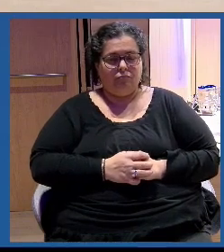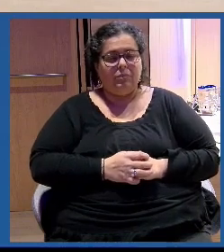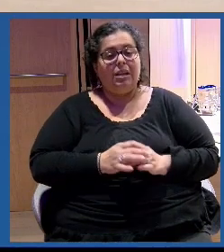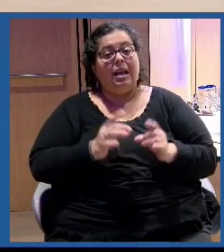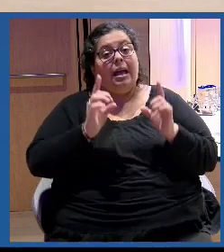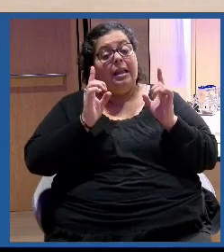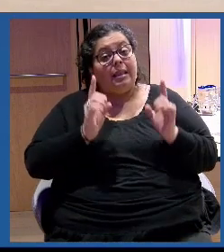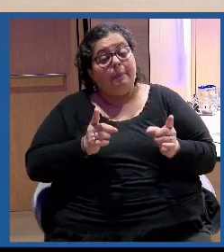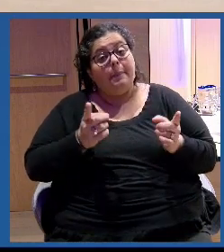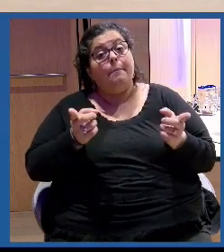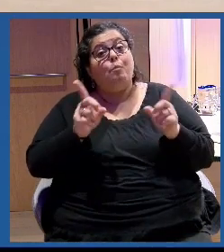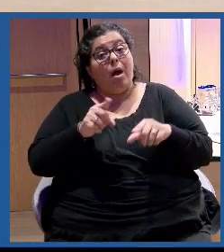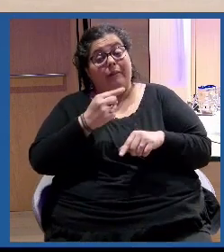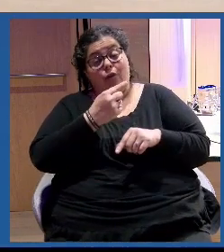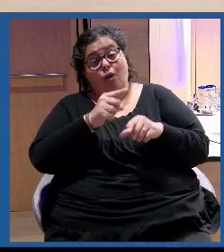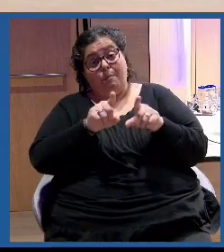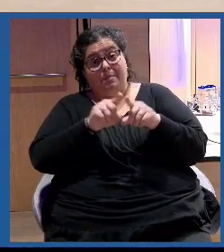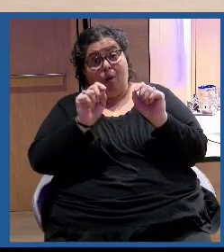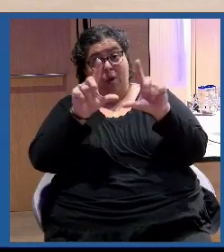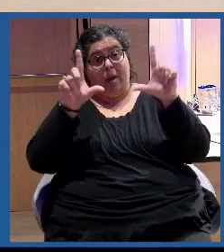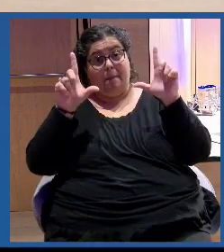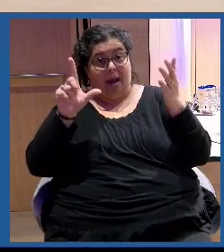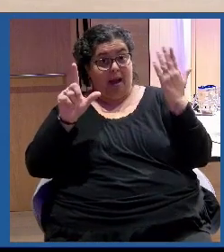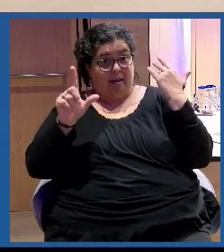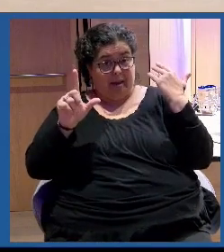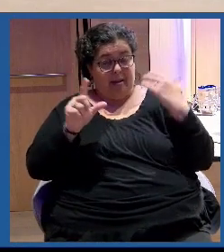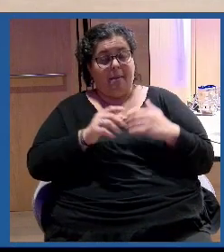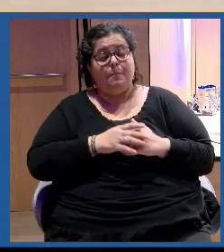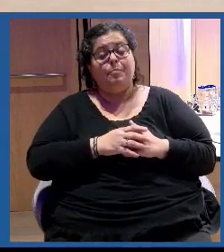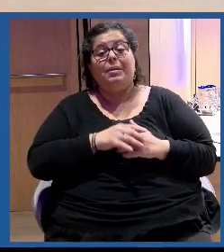Vuelvo a esta imagen porque sí es muy importante,